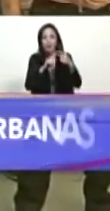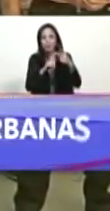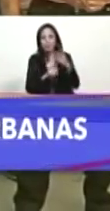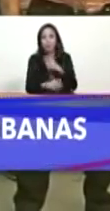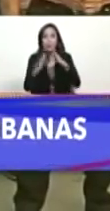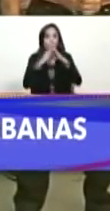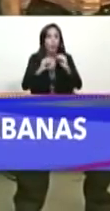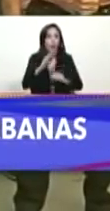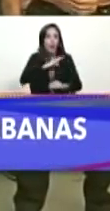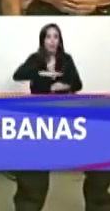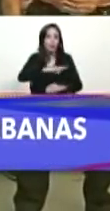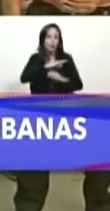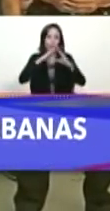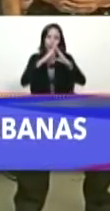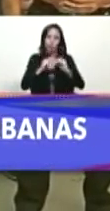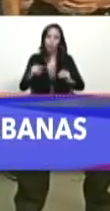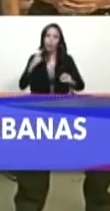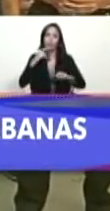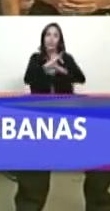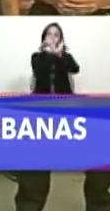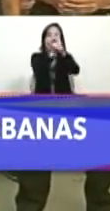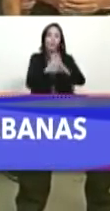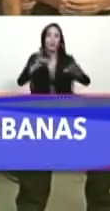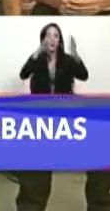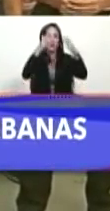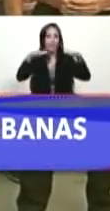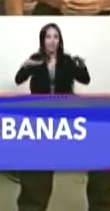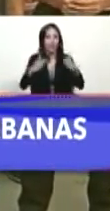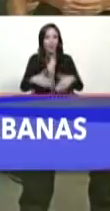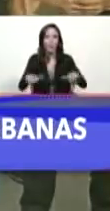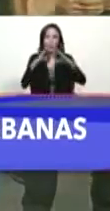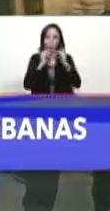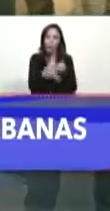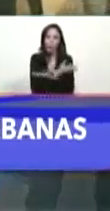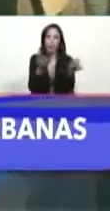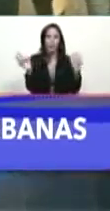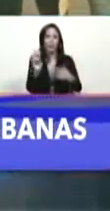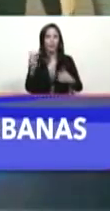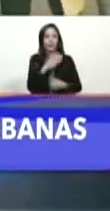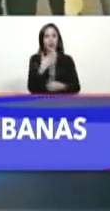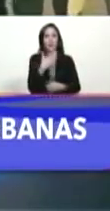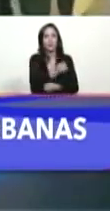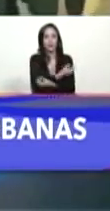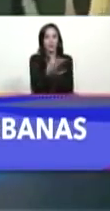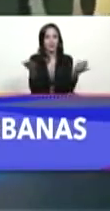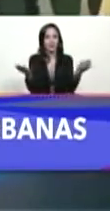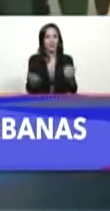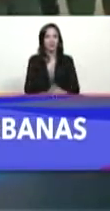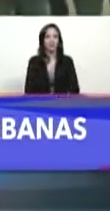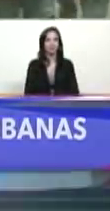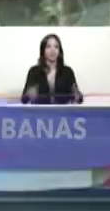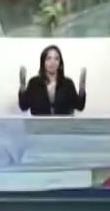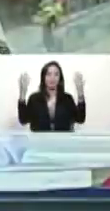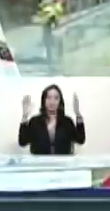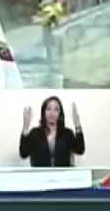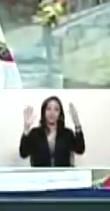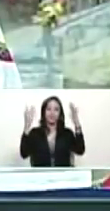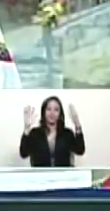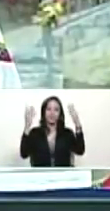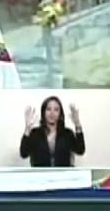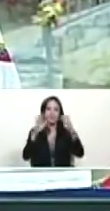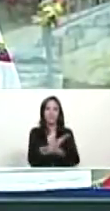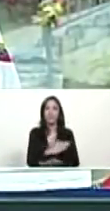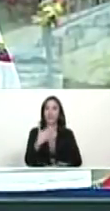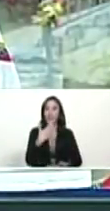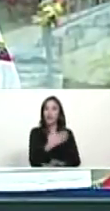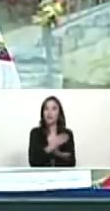del comandante Chávez. Y bueno, una feliz Navidad para usted y para toda Venezuela. Muchísimas gracias. Bueno, gracias Héctor Rodríguez,